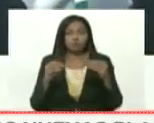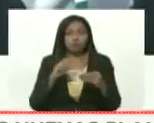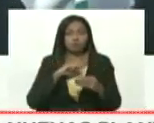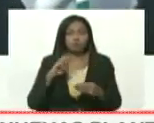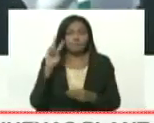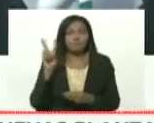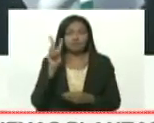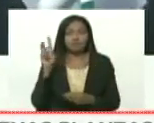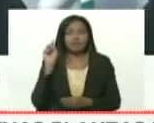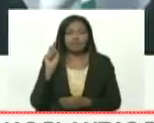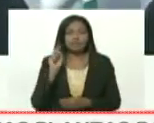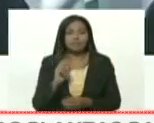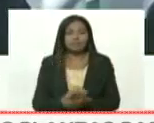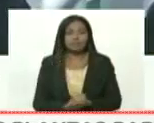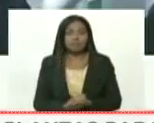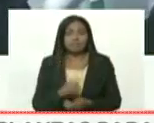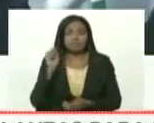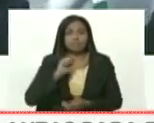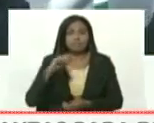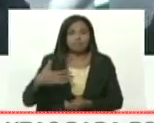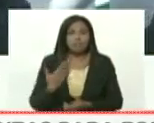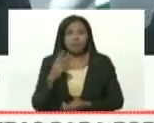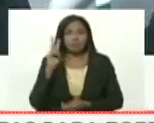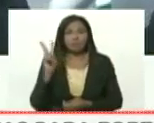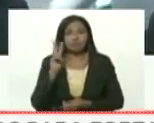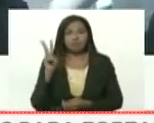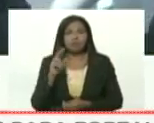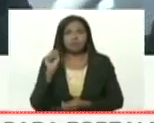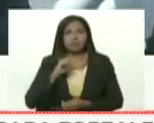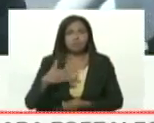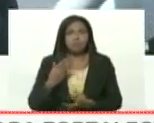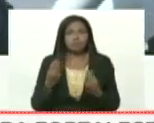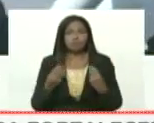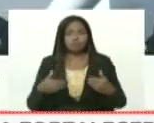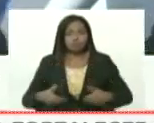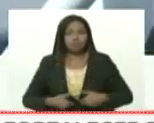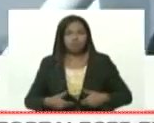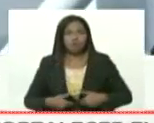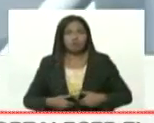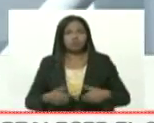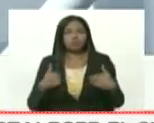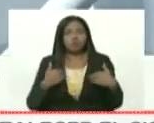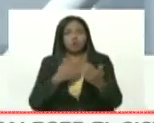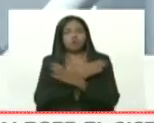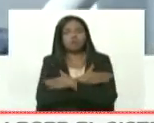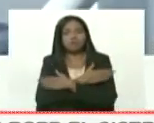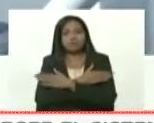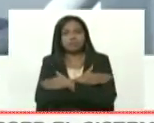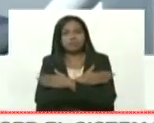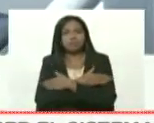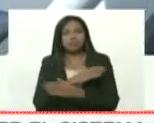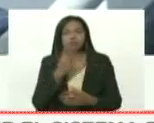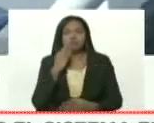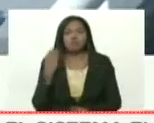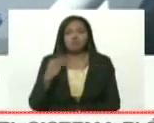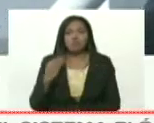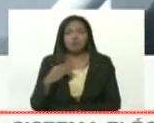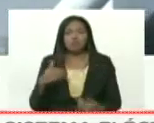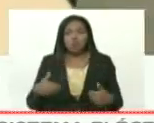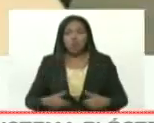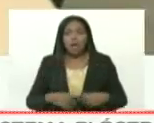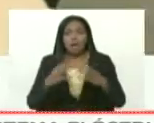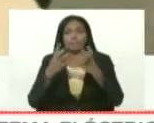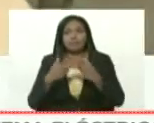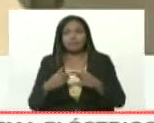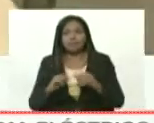Venezuela necesita. Sí se puede, Venezuela, con mucho esfuerzo, con mucho, los felicito. A esta juventud, mire, empresarial,